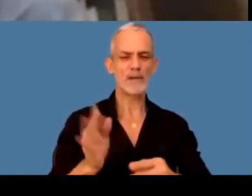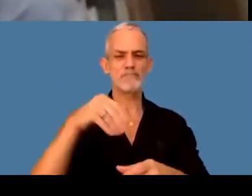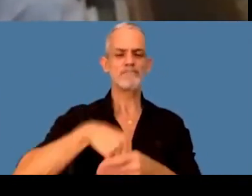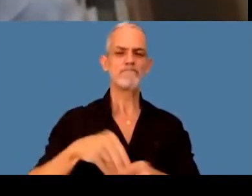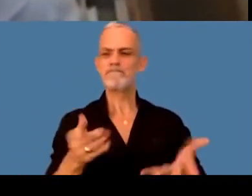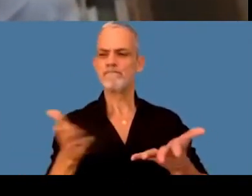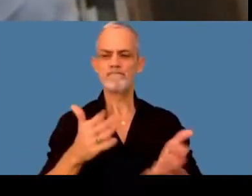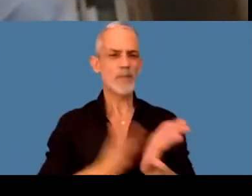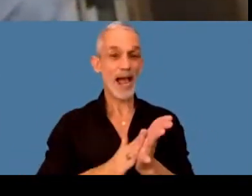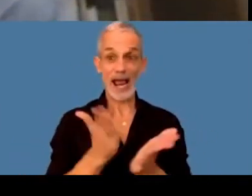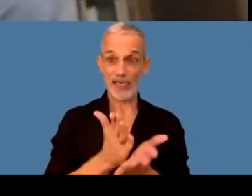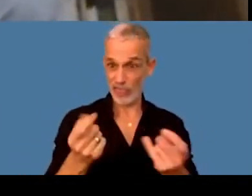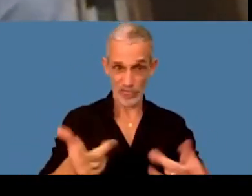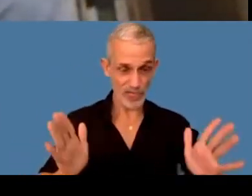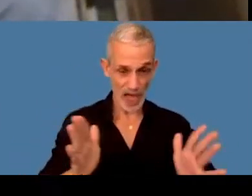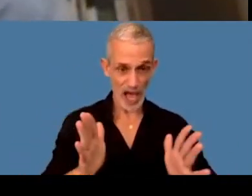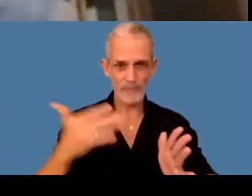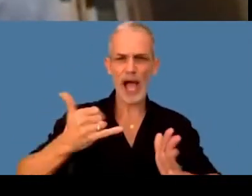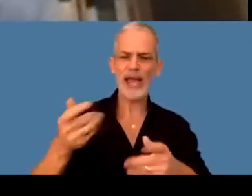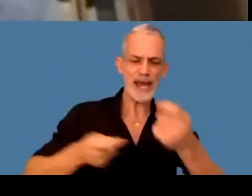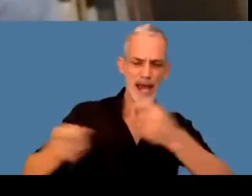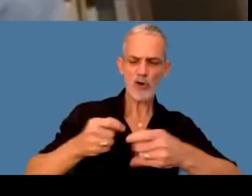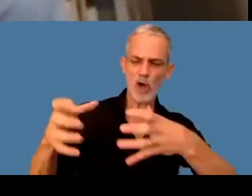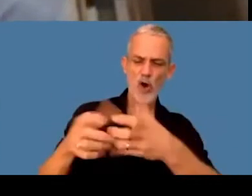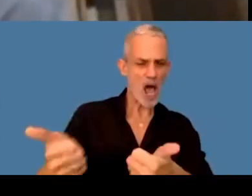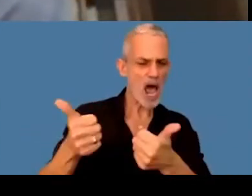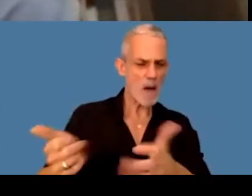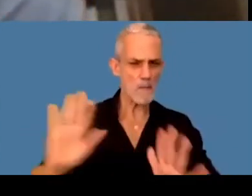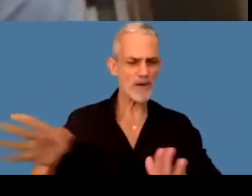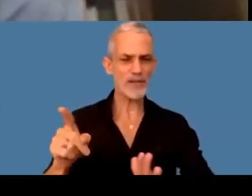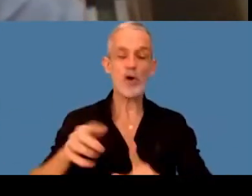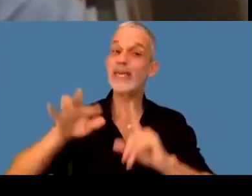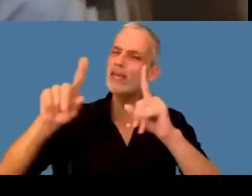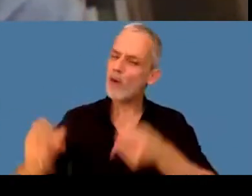garantizar derechos, porque aunque tengamos negociación colectiva,